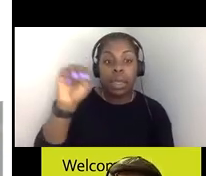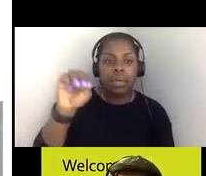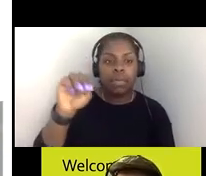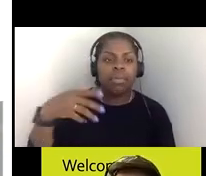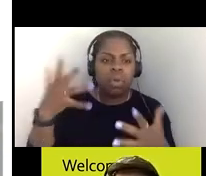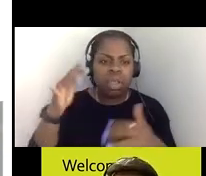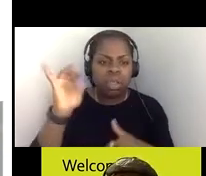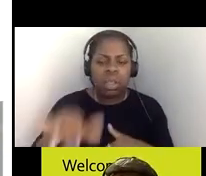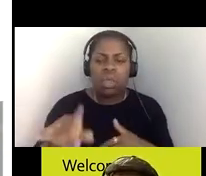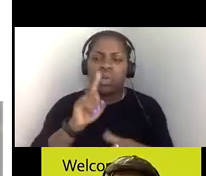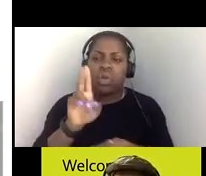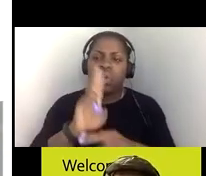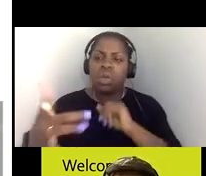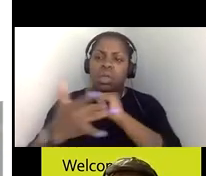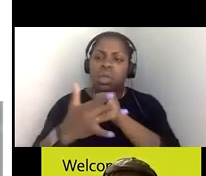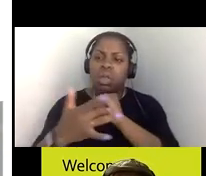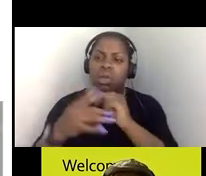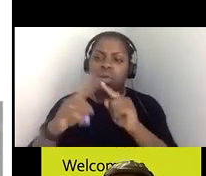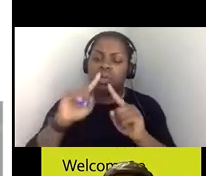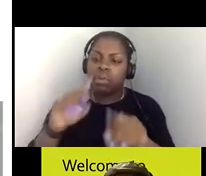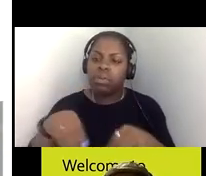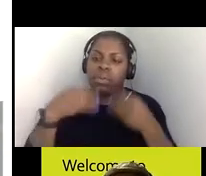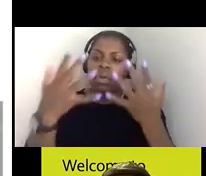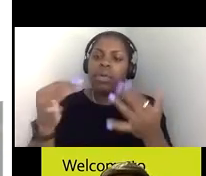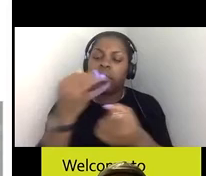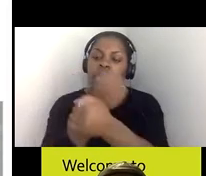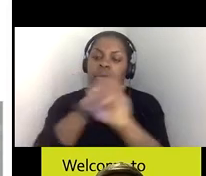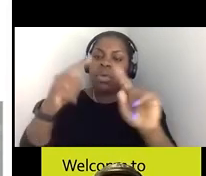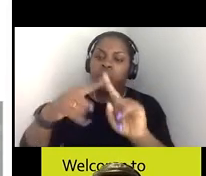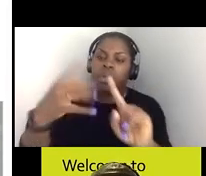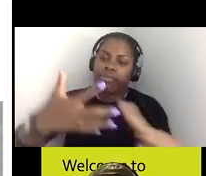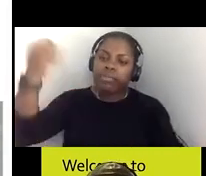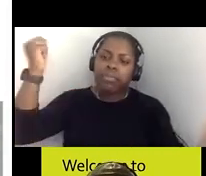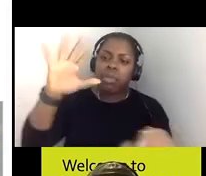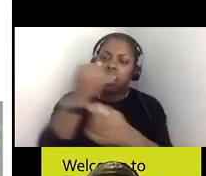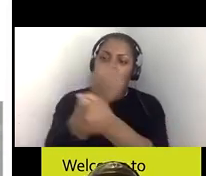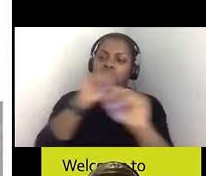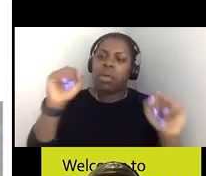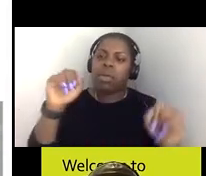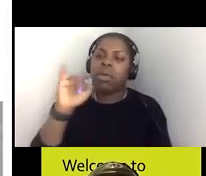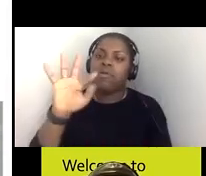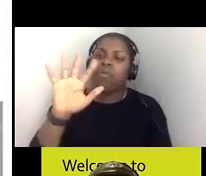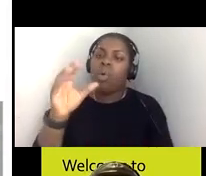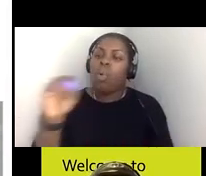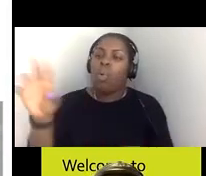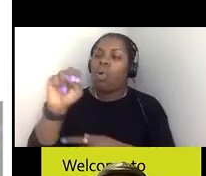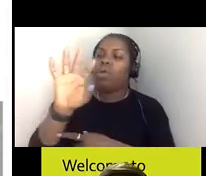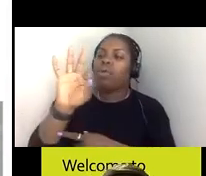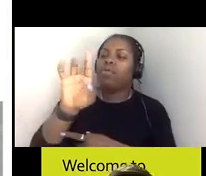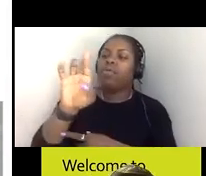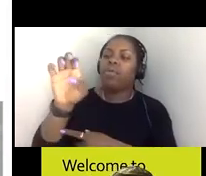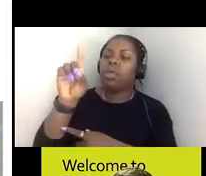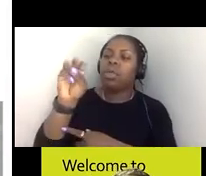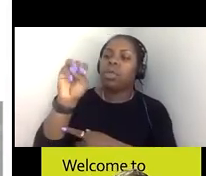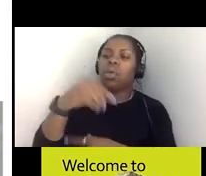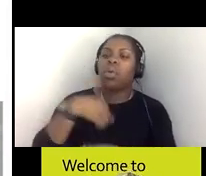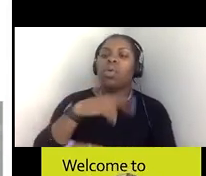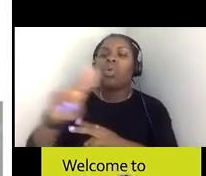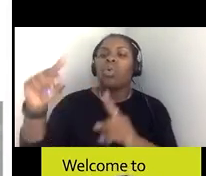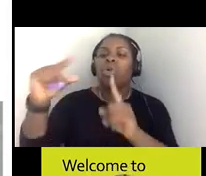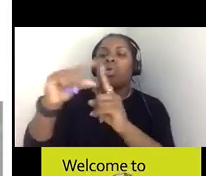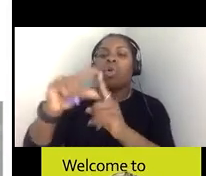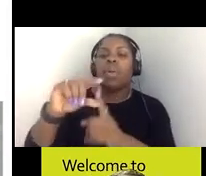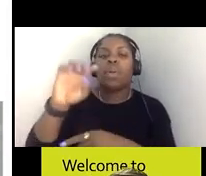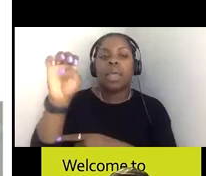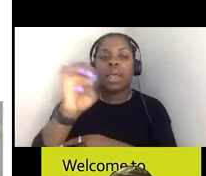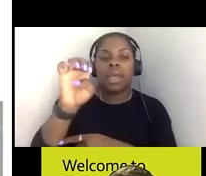para nosotros es un uso de tecnología para quitar la libertad a las personas, su libertad, quitarle su libertad, ¿verdad?